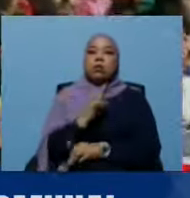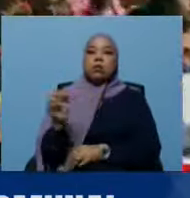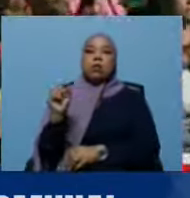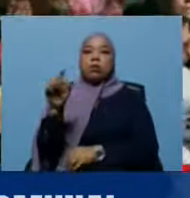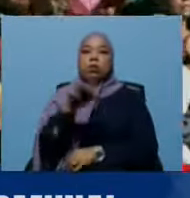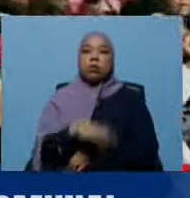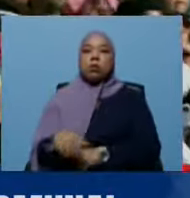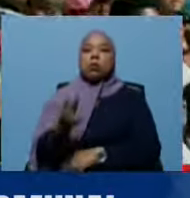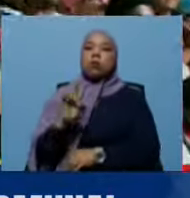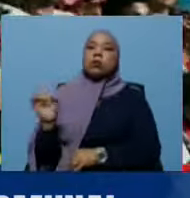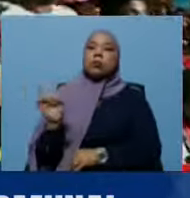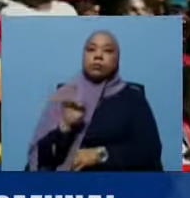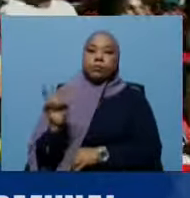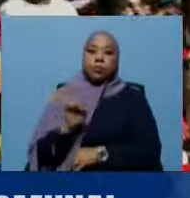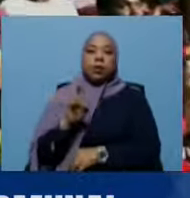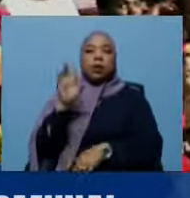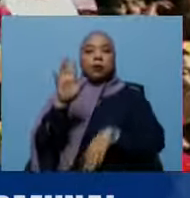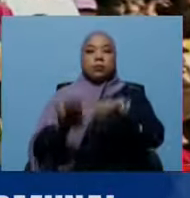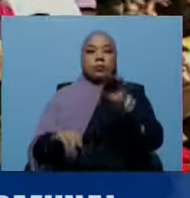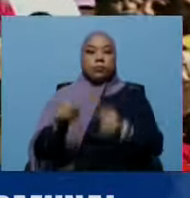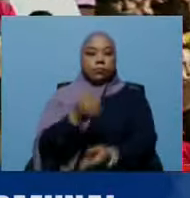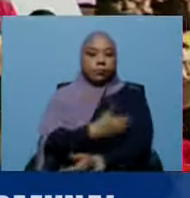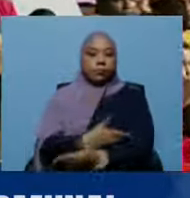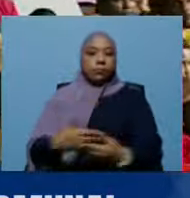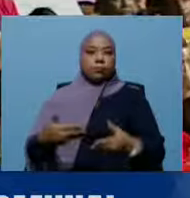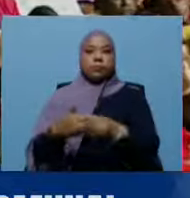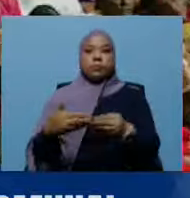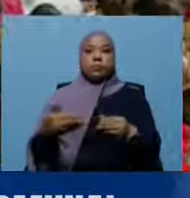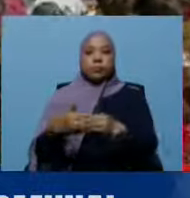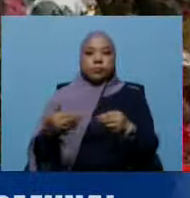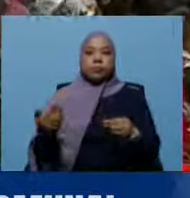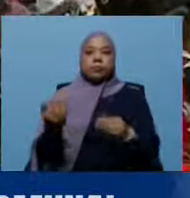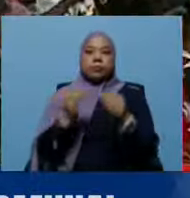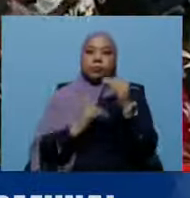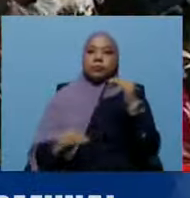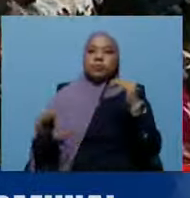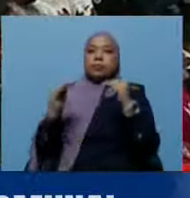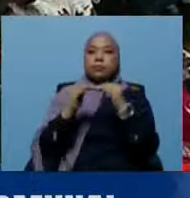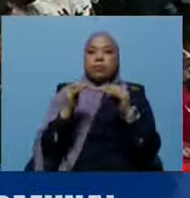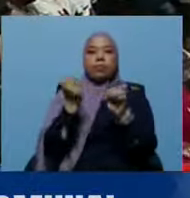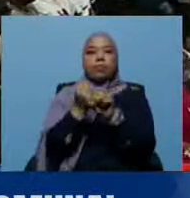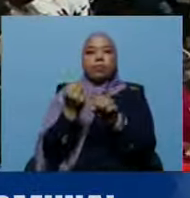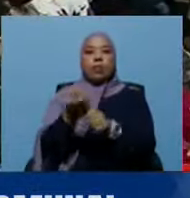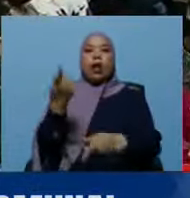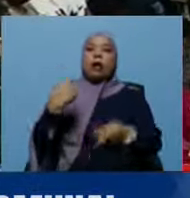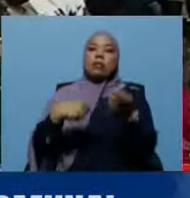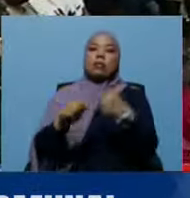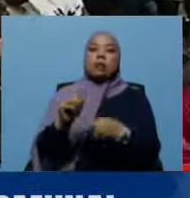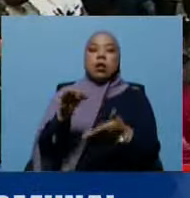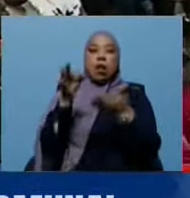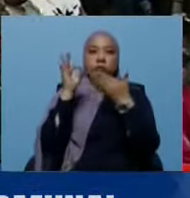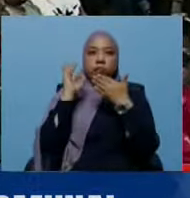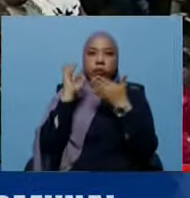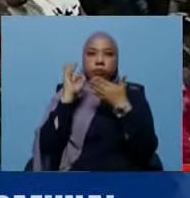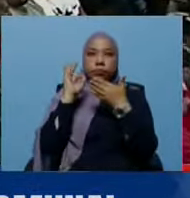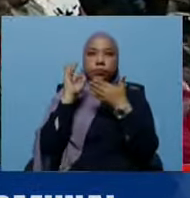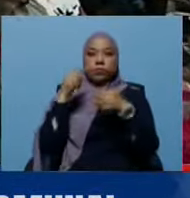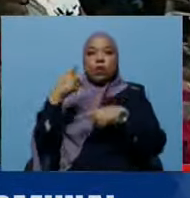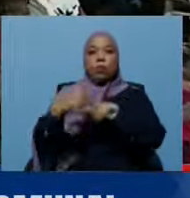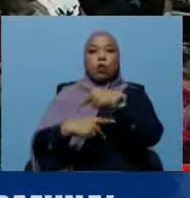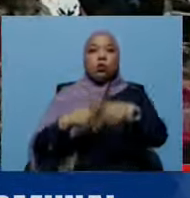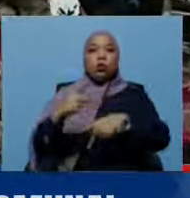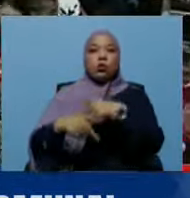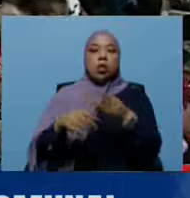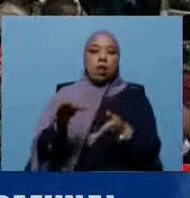puntos del país. 15 millones de dólares su equivalente para los caficultores. En